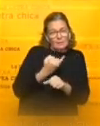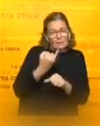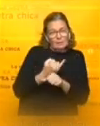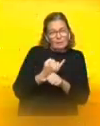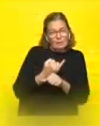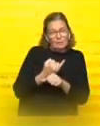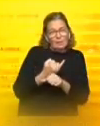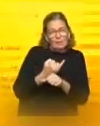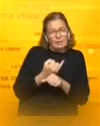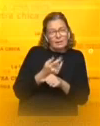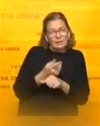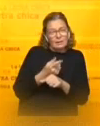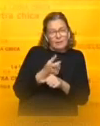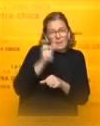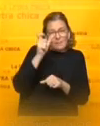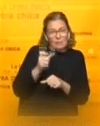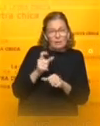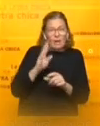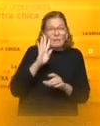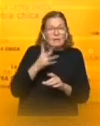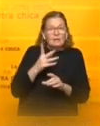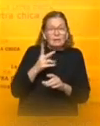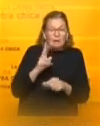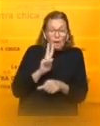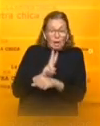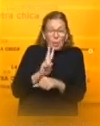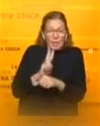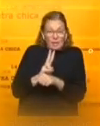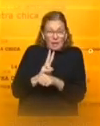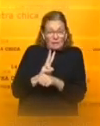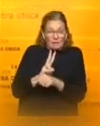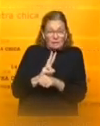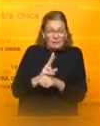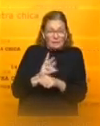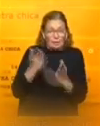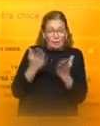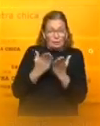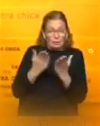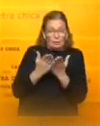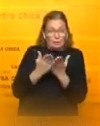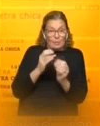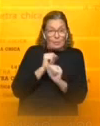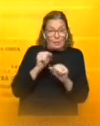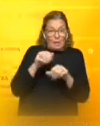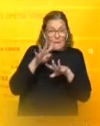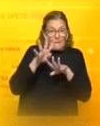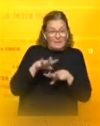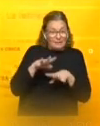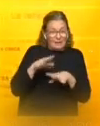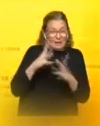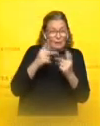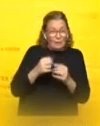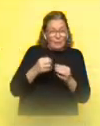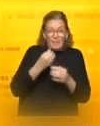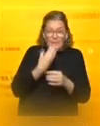decir, aquellos que supuestamente tienen que velar porque los estudiantes puedan manifestarse de la forma más